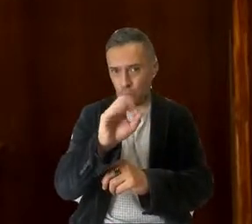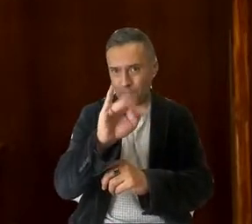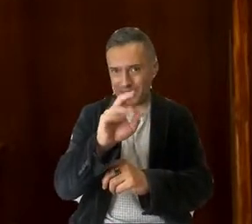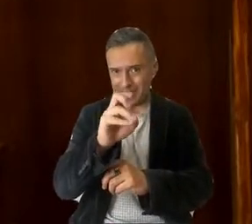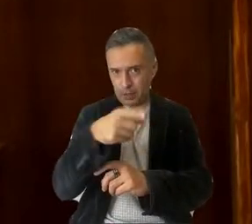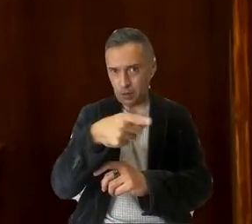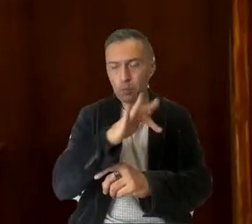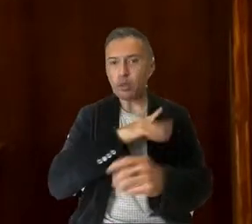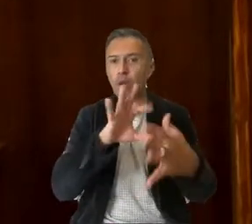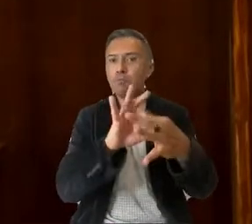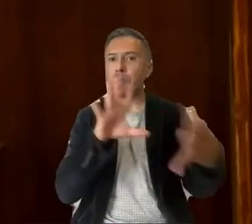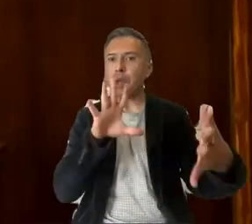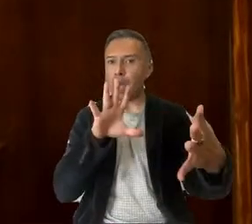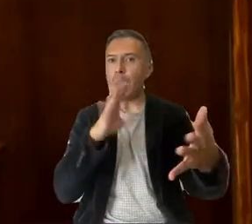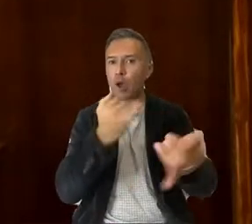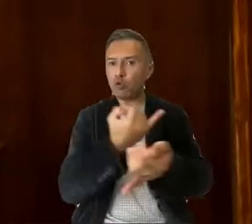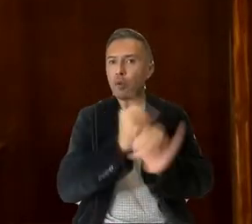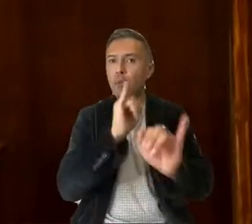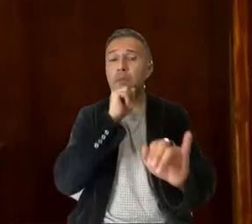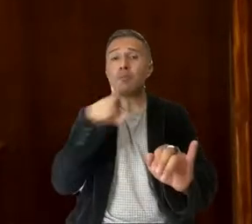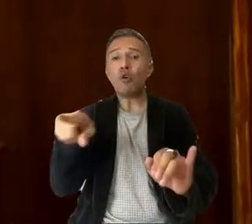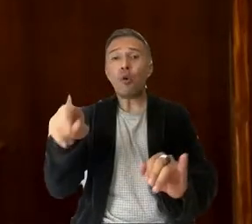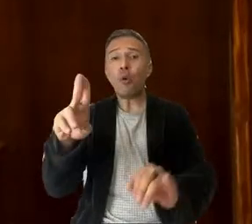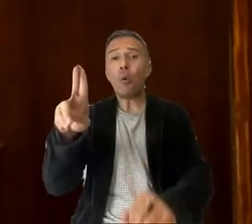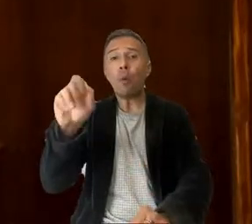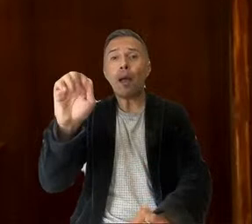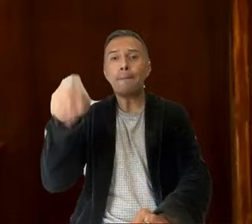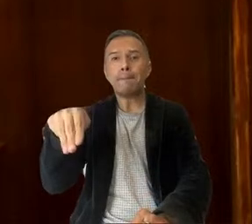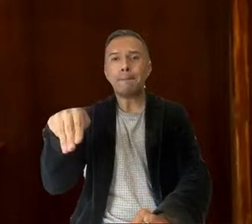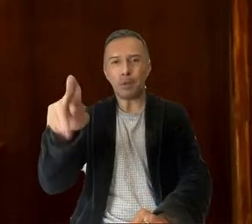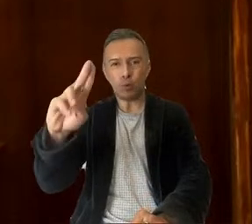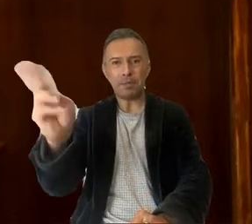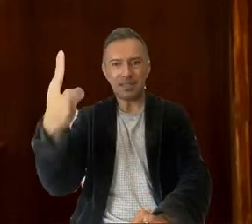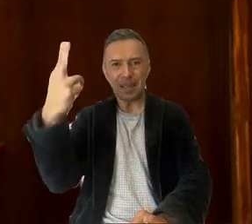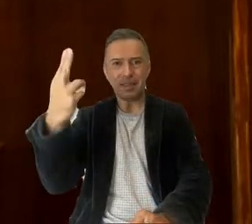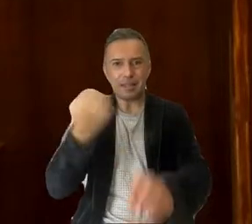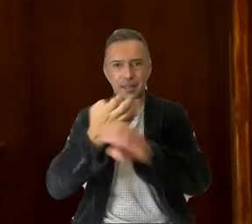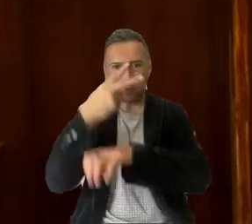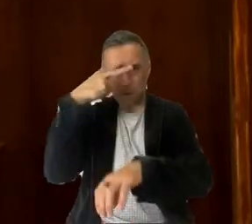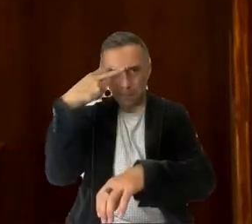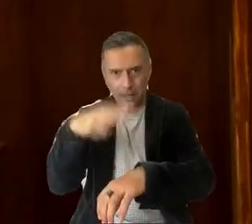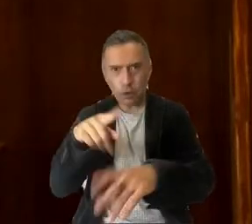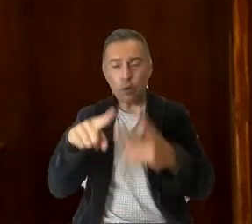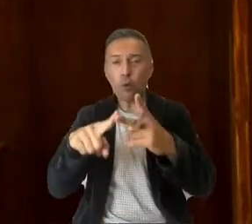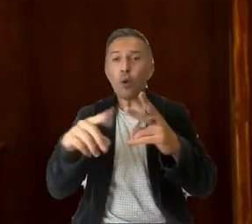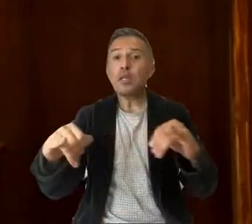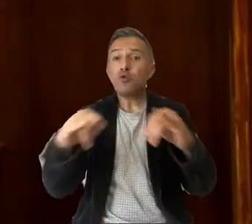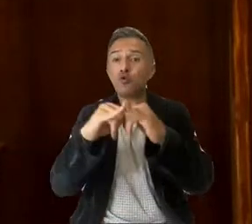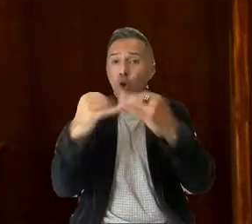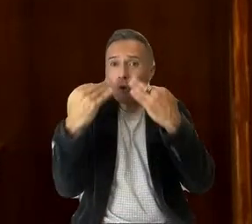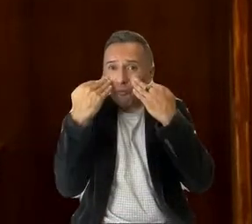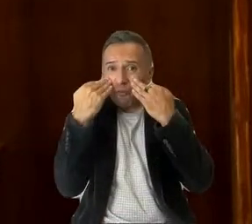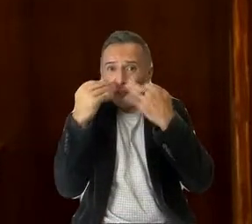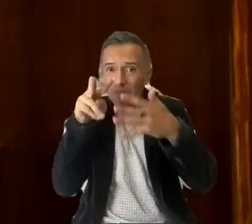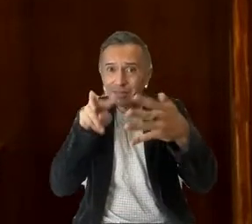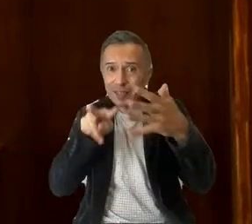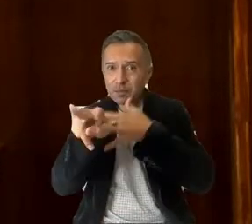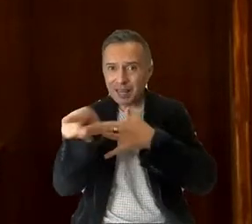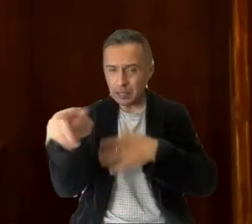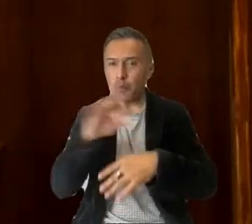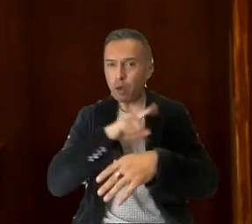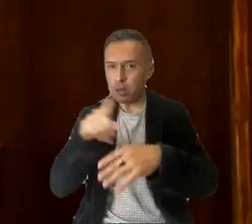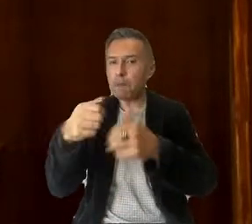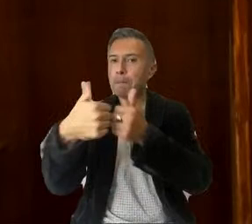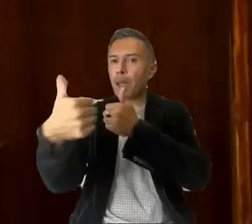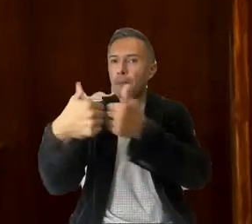a nivel de la Universidad del Estado de México, del Instituto de Transparencia, para que tenga todas las